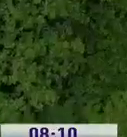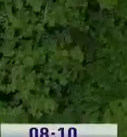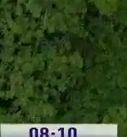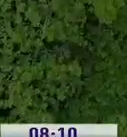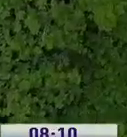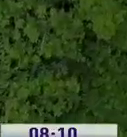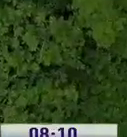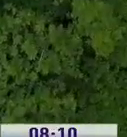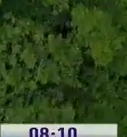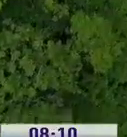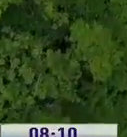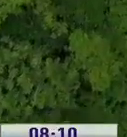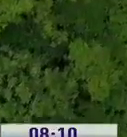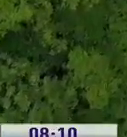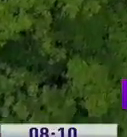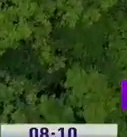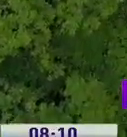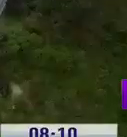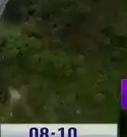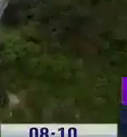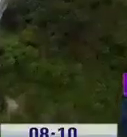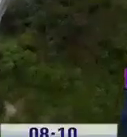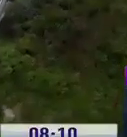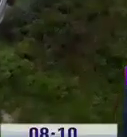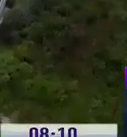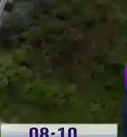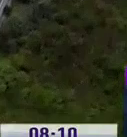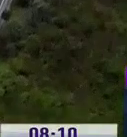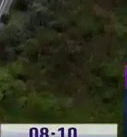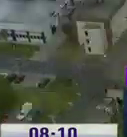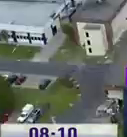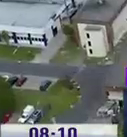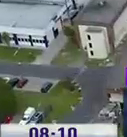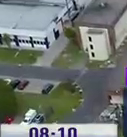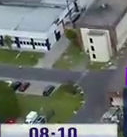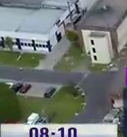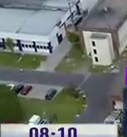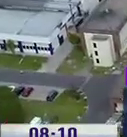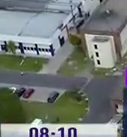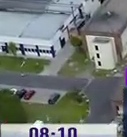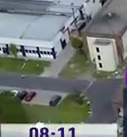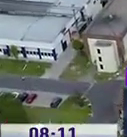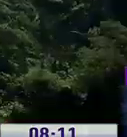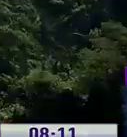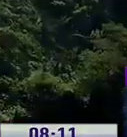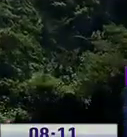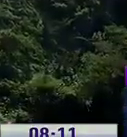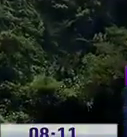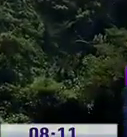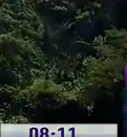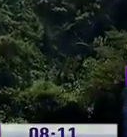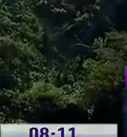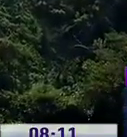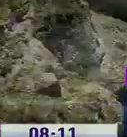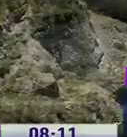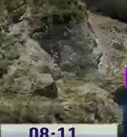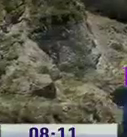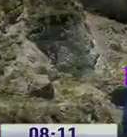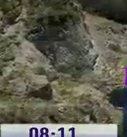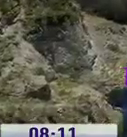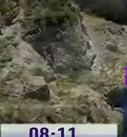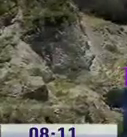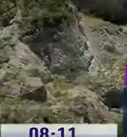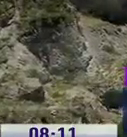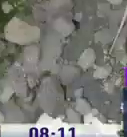Y al regresar en este, el primer noticiero de la comunidad, con una inversión de 63 millones de dólares, la Alcaldía de Quito inició la fase